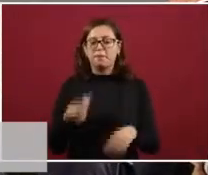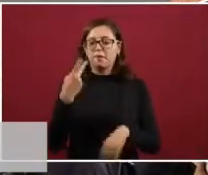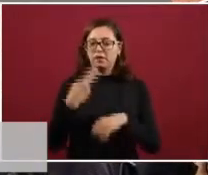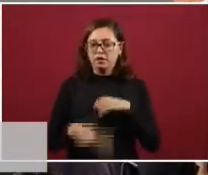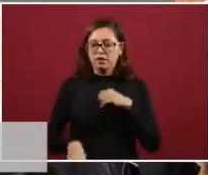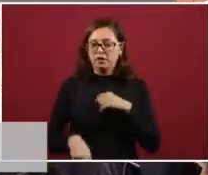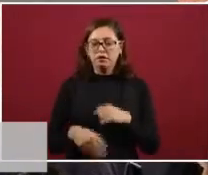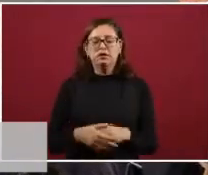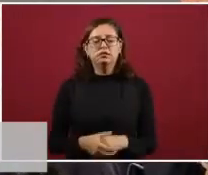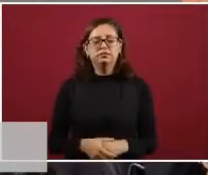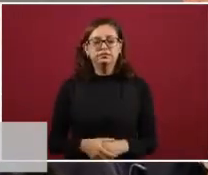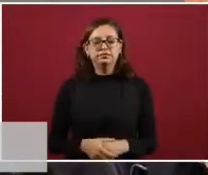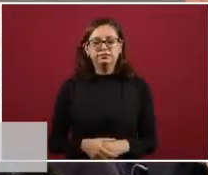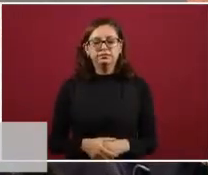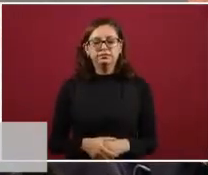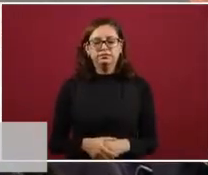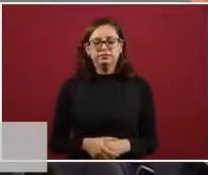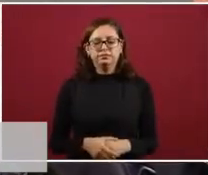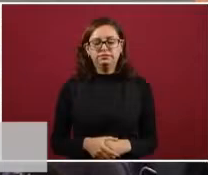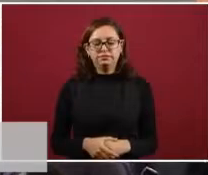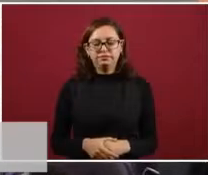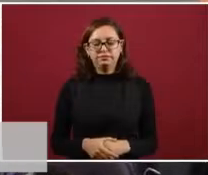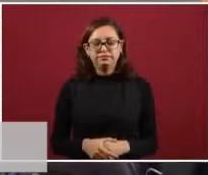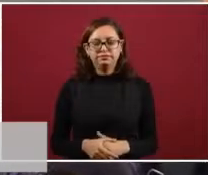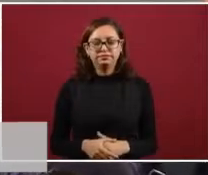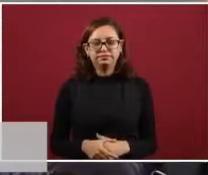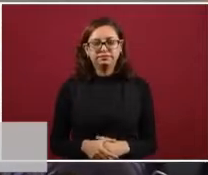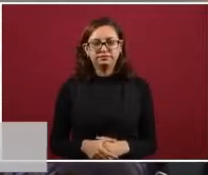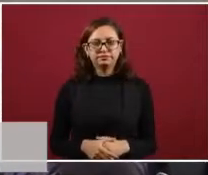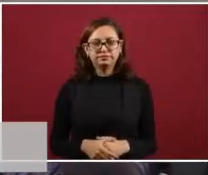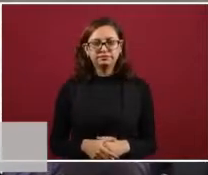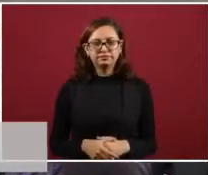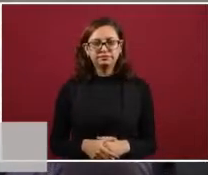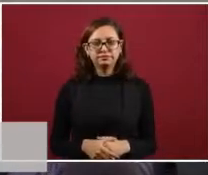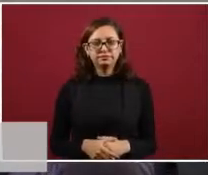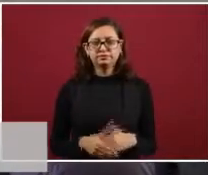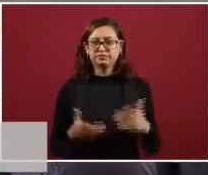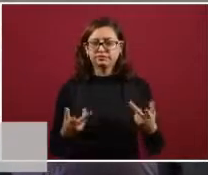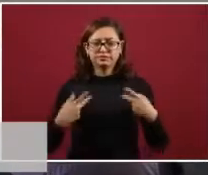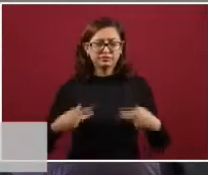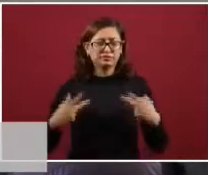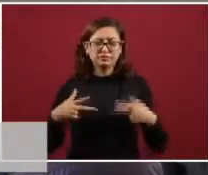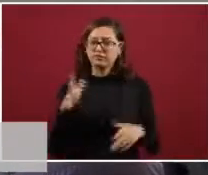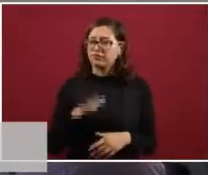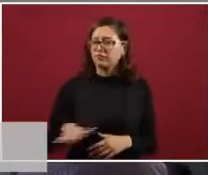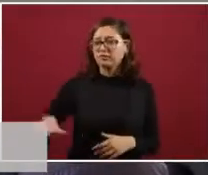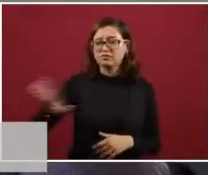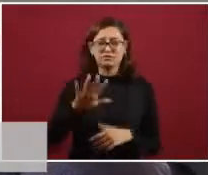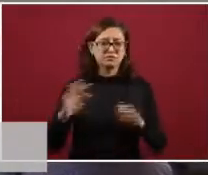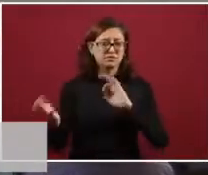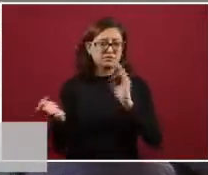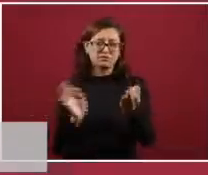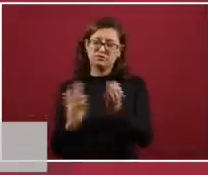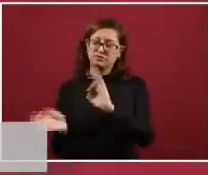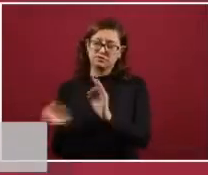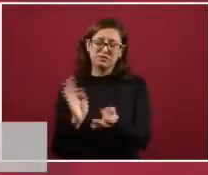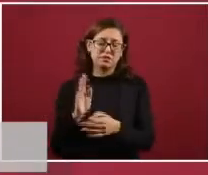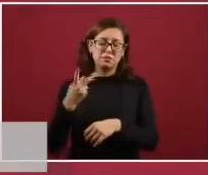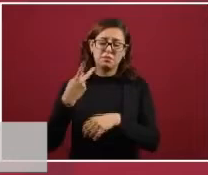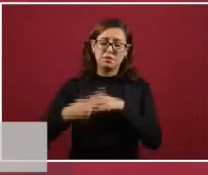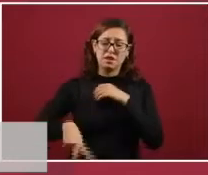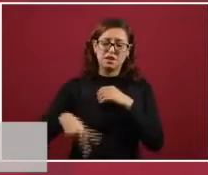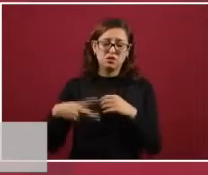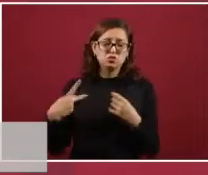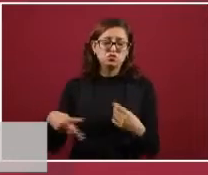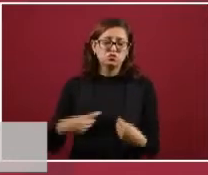Se combate la entrega de permisos de manera indiscriminada que tengan que ver con corrupción que provocan daños ambientales, como ocurrió en la entrega a minera